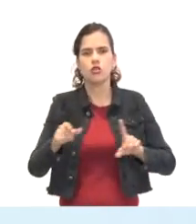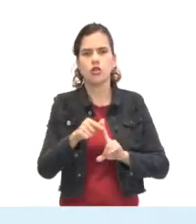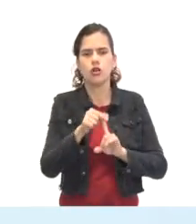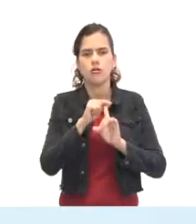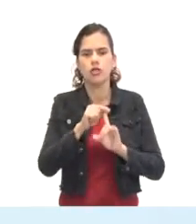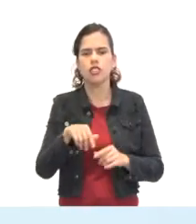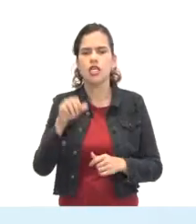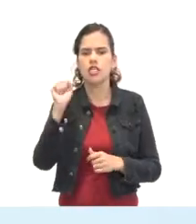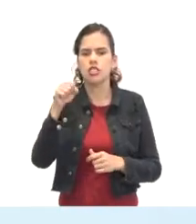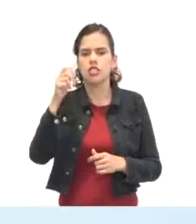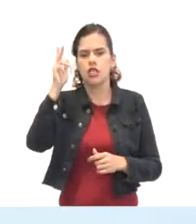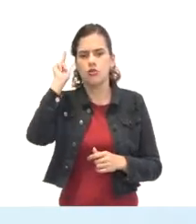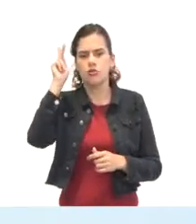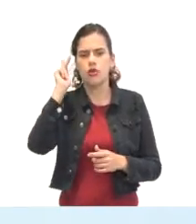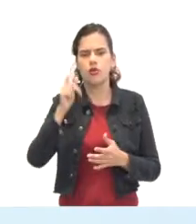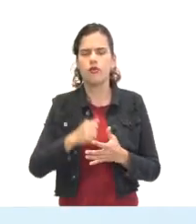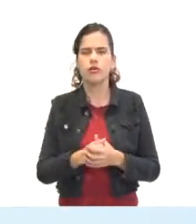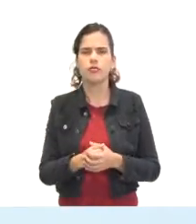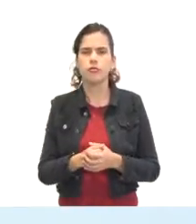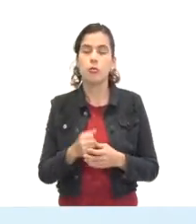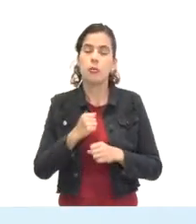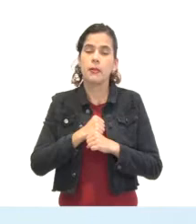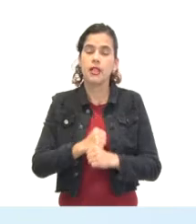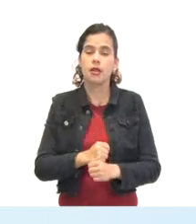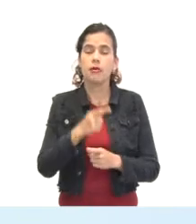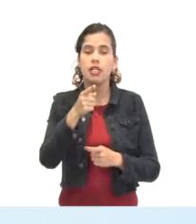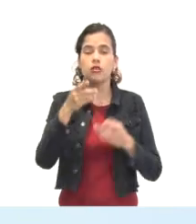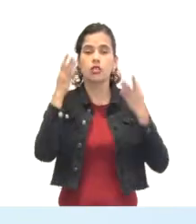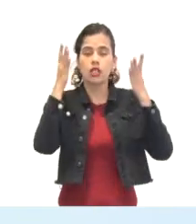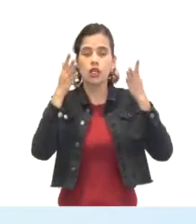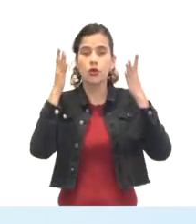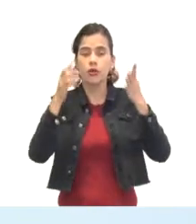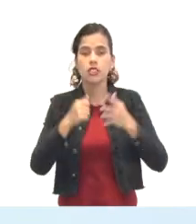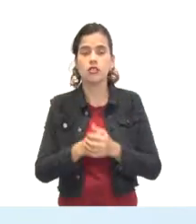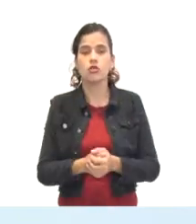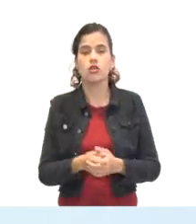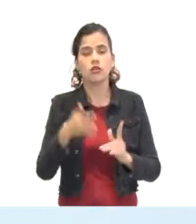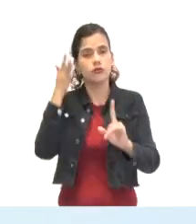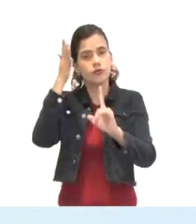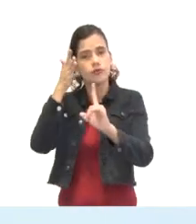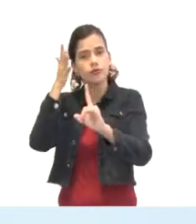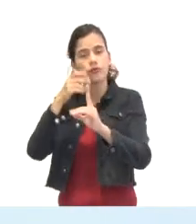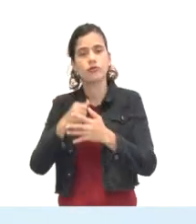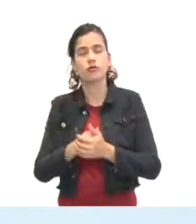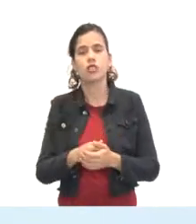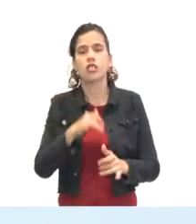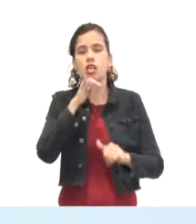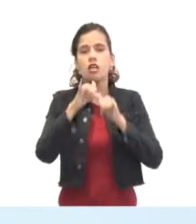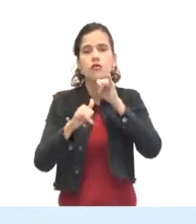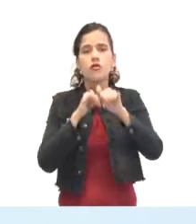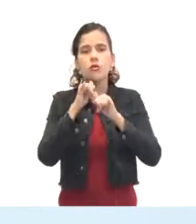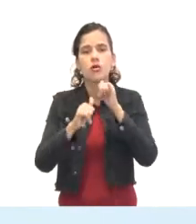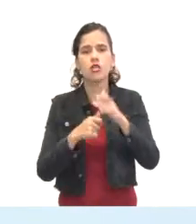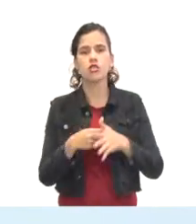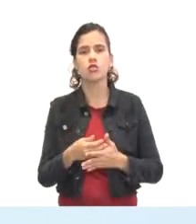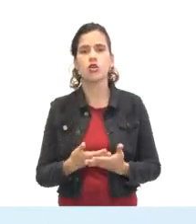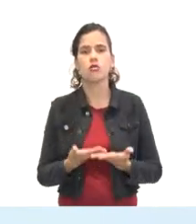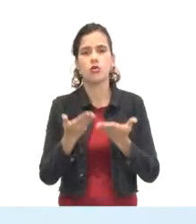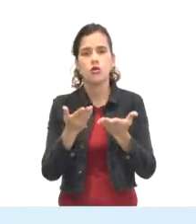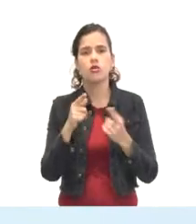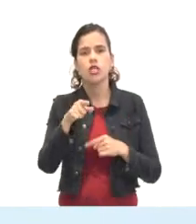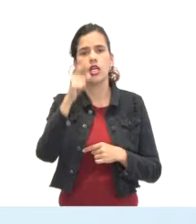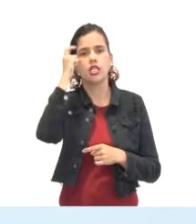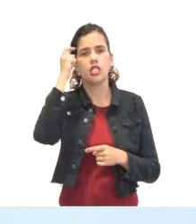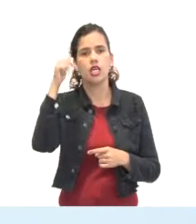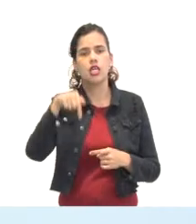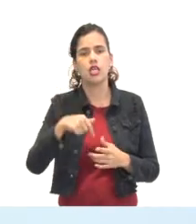hoy. Así es, profe Lisetti, esperando que estas recomendaciones, estas orientaciones, esta información que hemos llevado a ustedes el